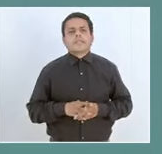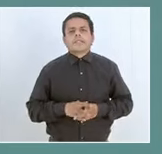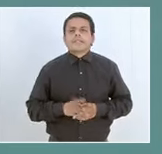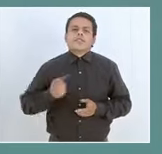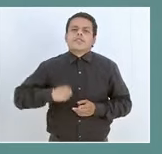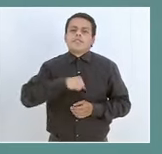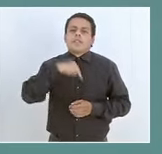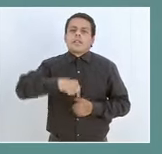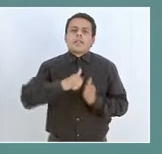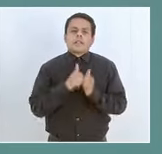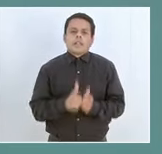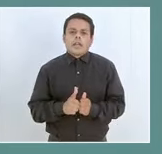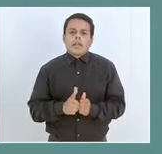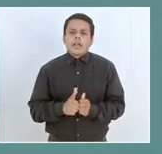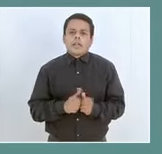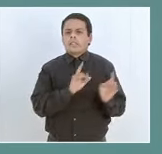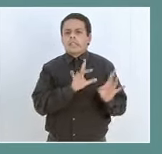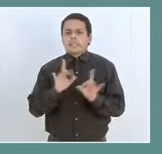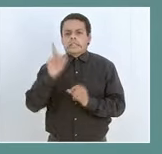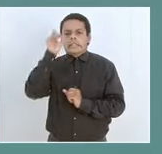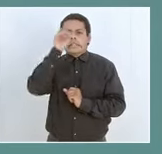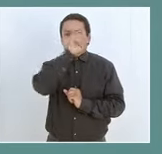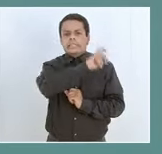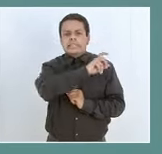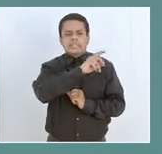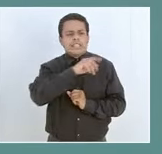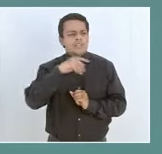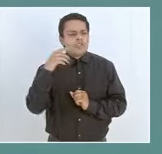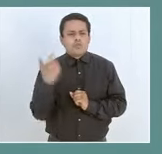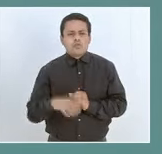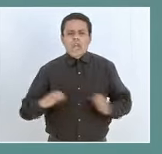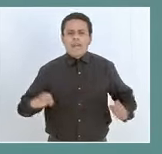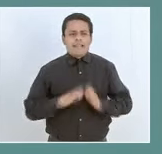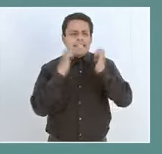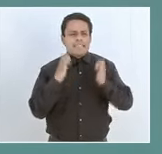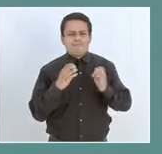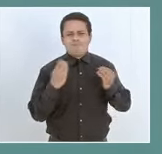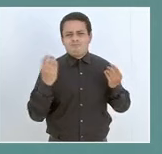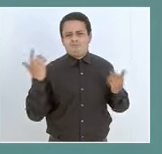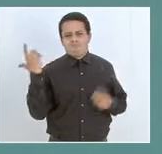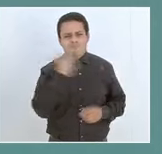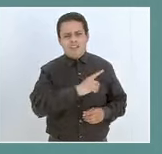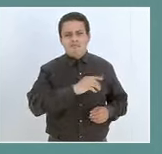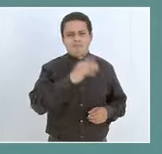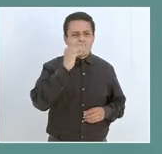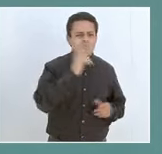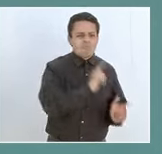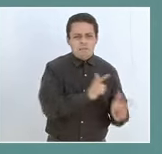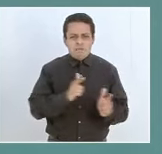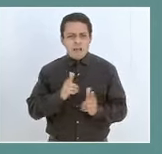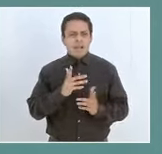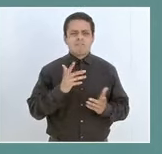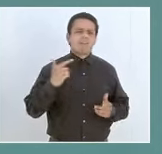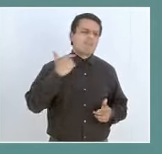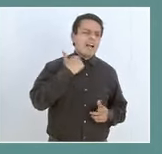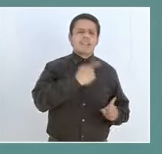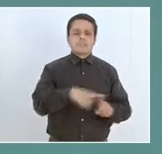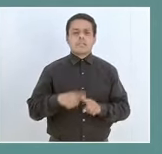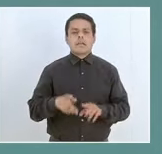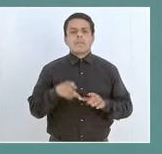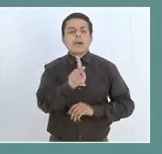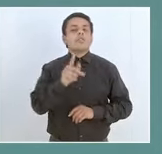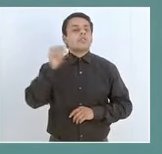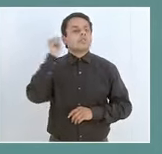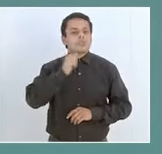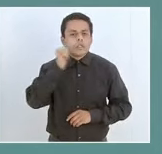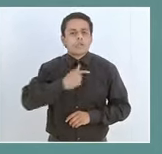estamos aquí por esta situación de emergencia, de inseguridad, pero siempre